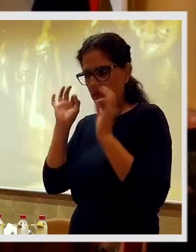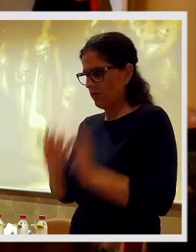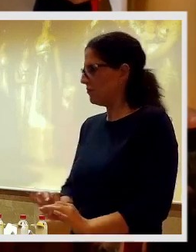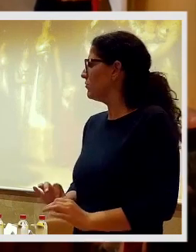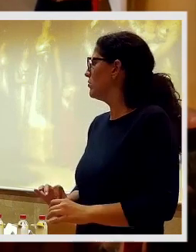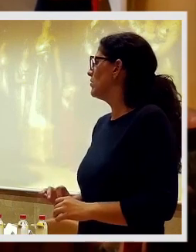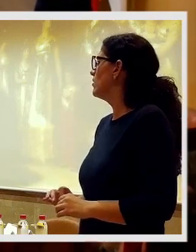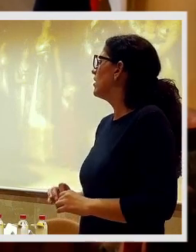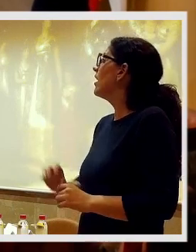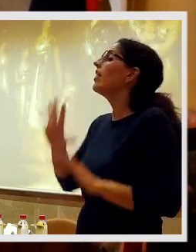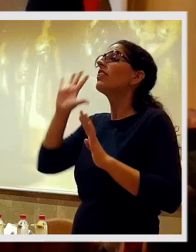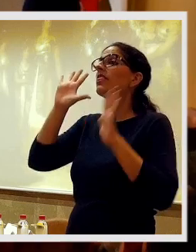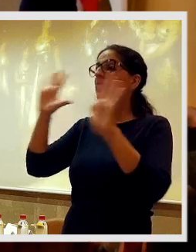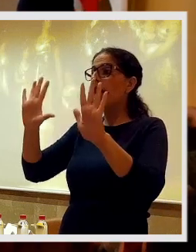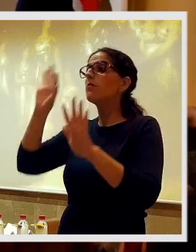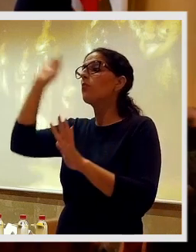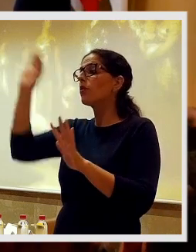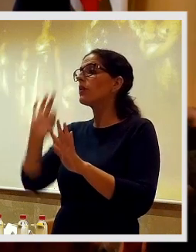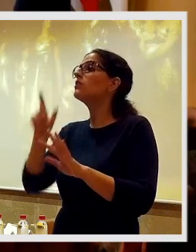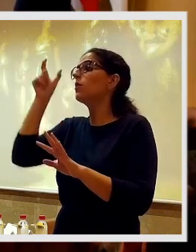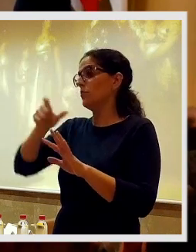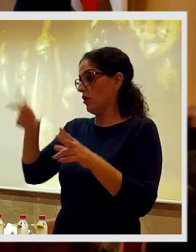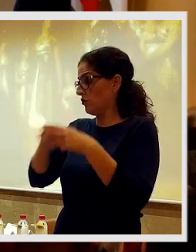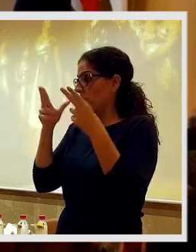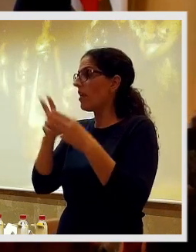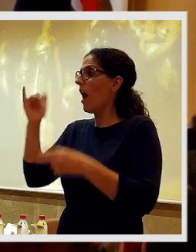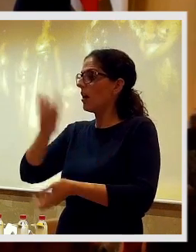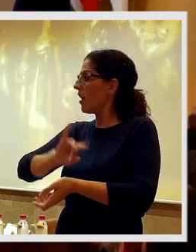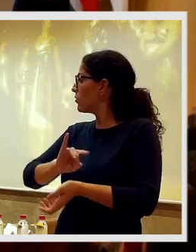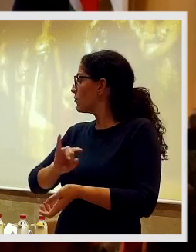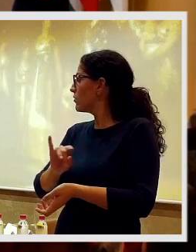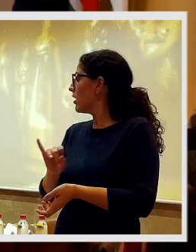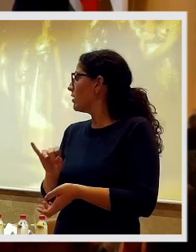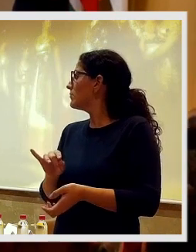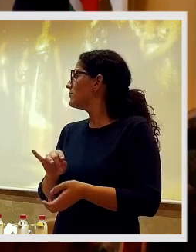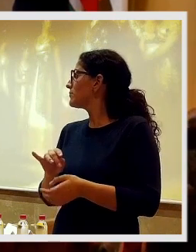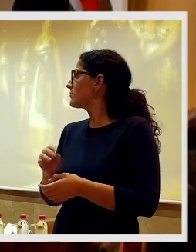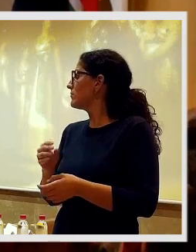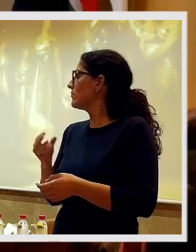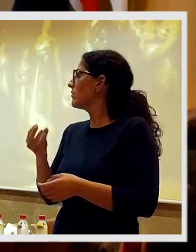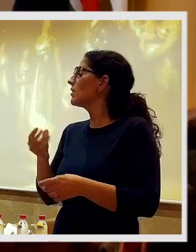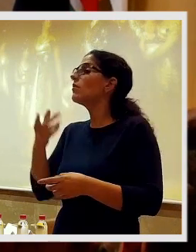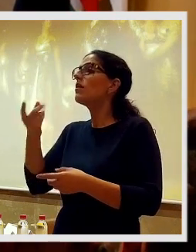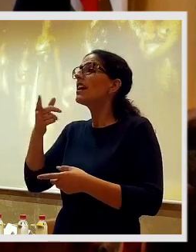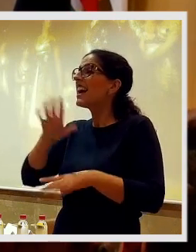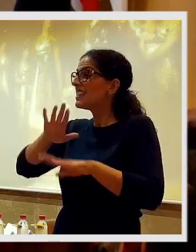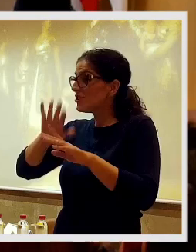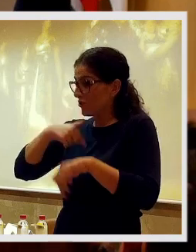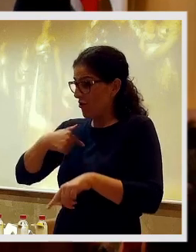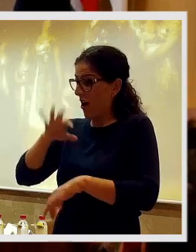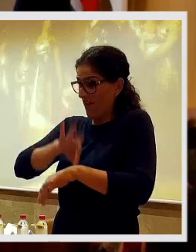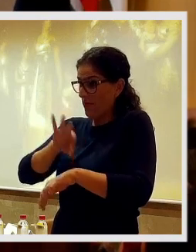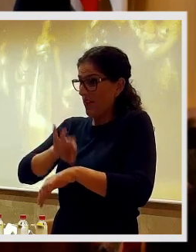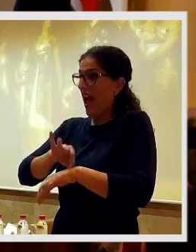fijaros, el 10% de la población es diabética y consumen el 50% de los recursos médicos de un país. O